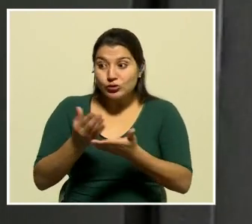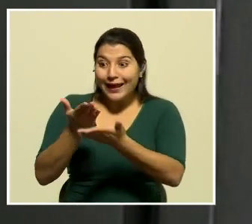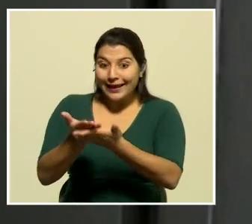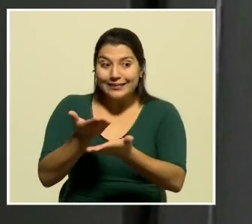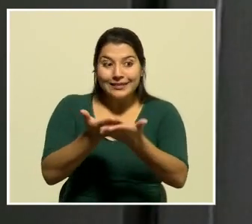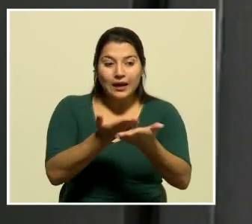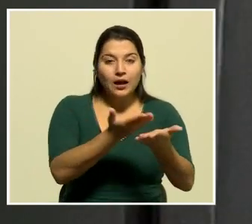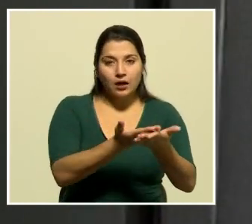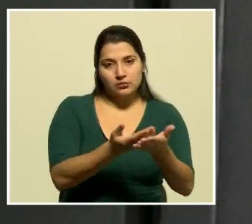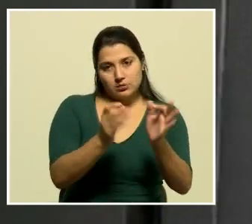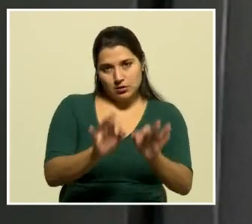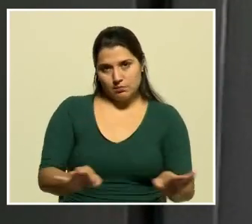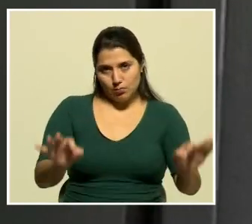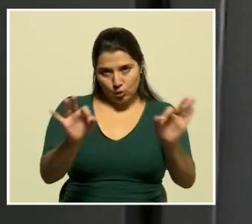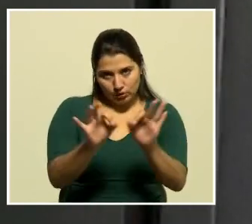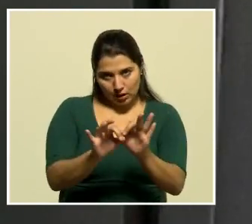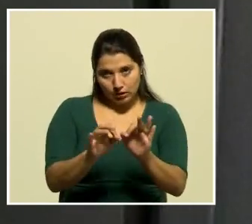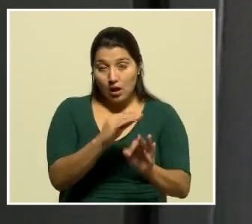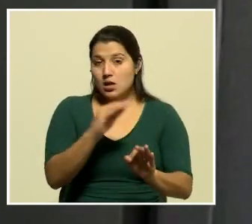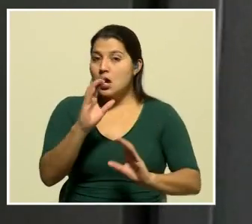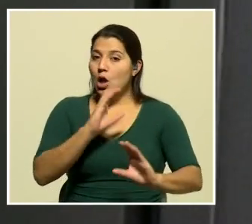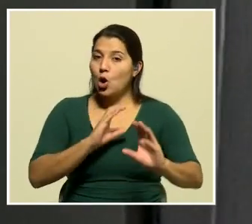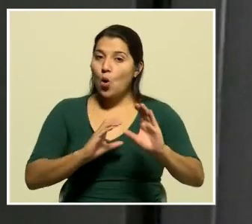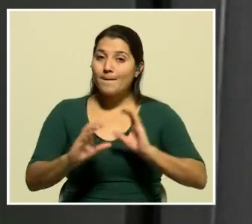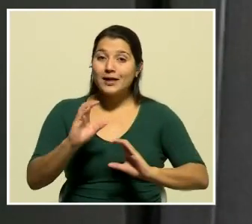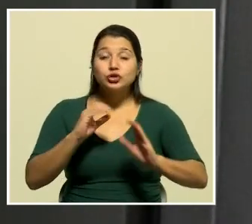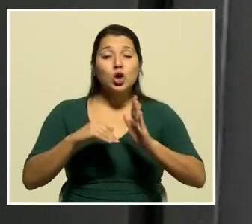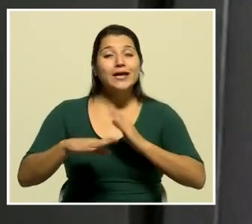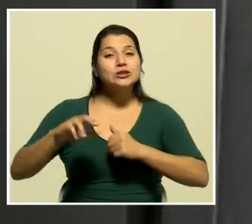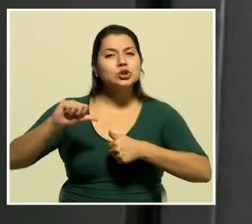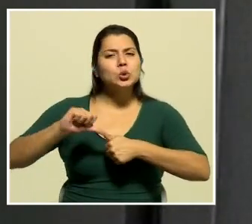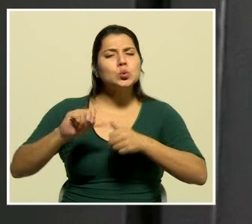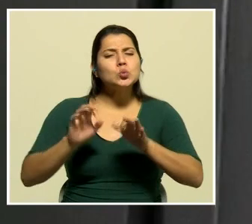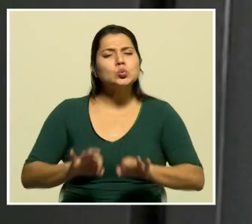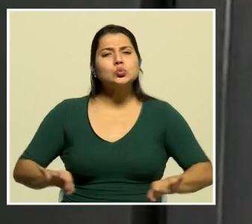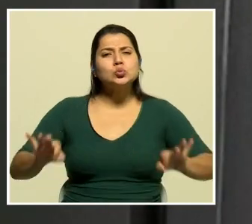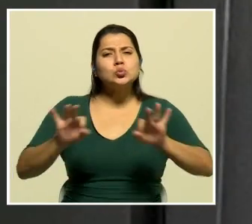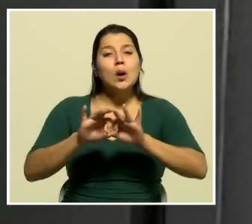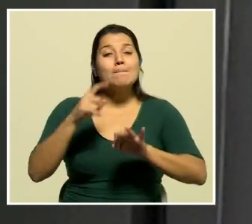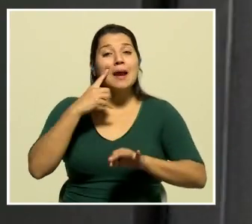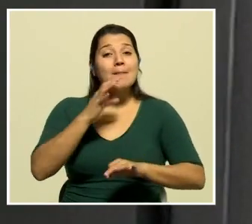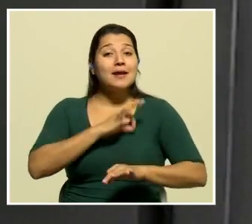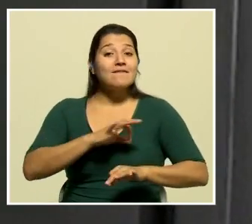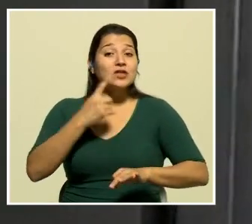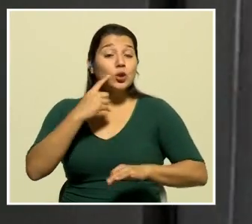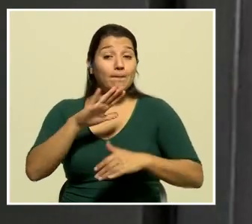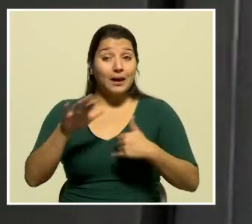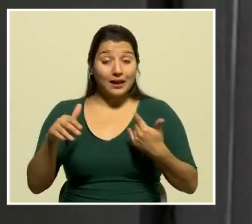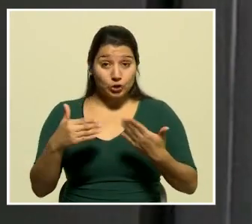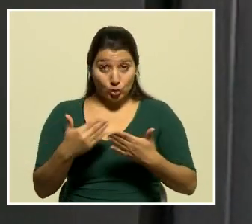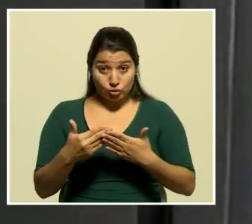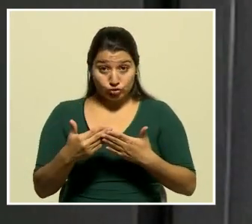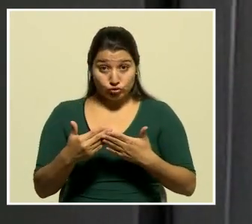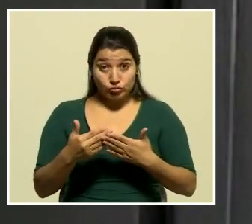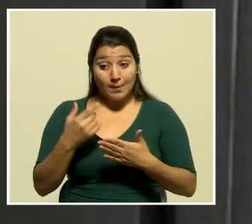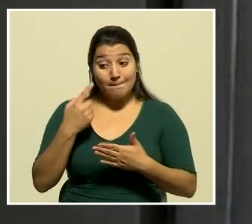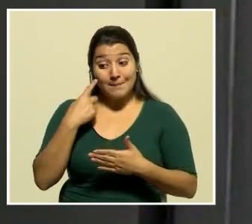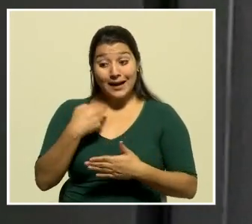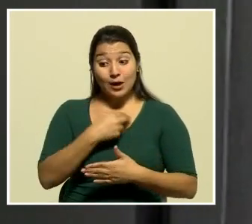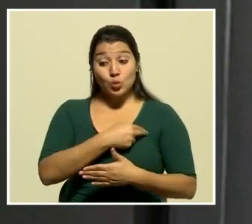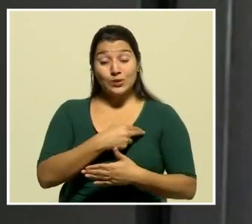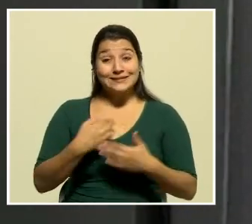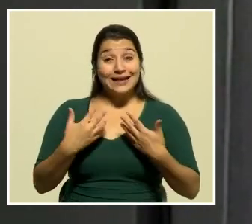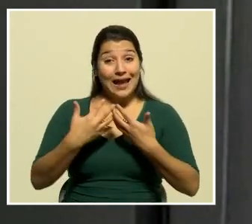el comercio en la región es vital para el bienestar de todos. En Dos Pinos tenemos